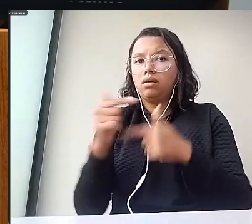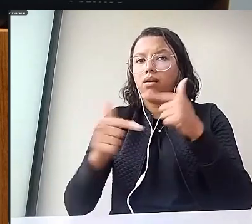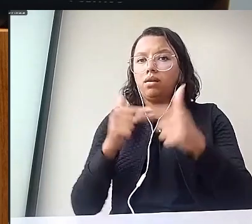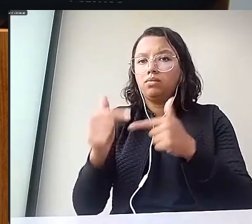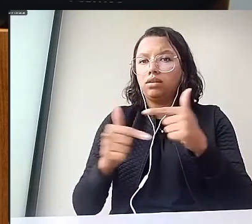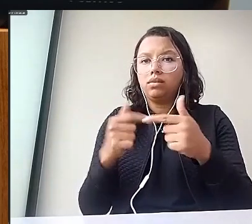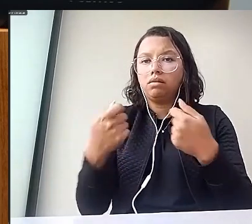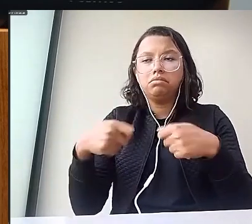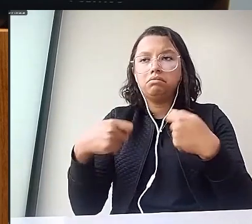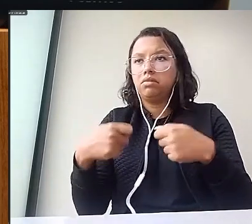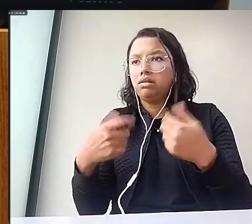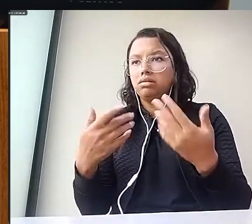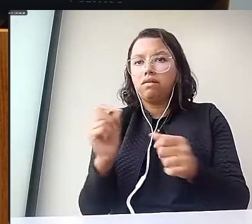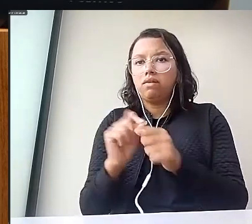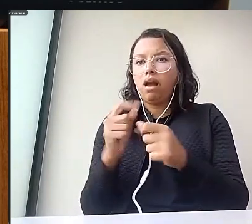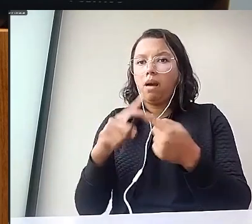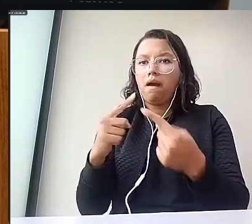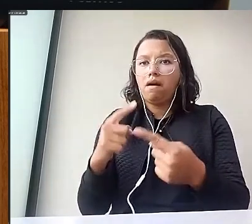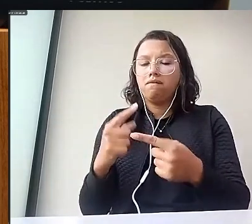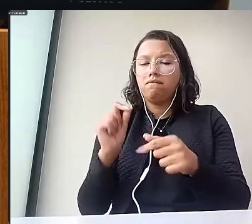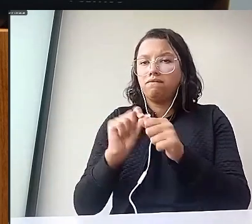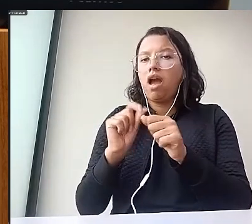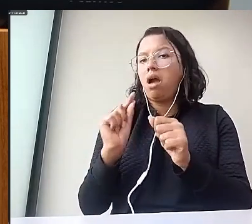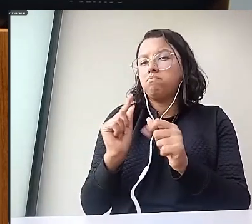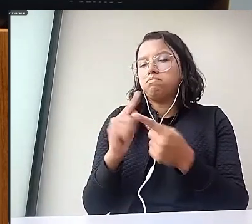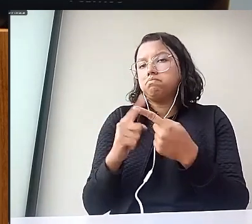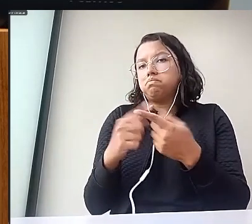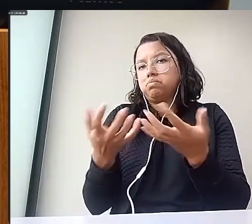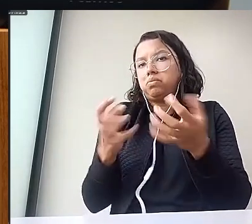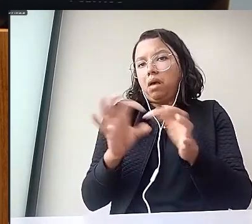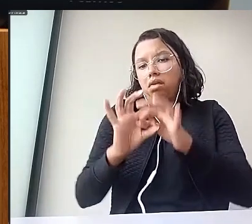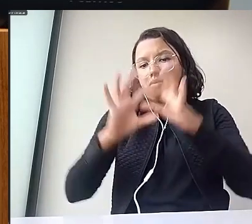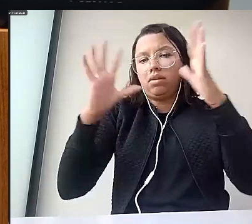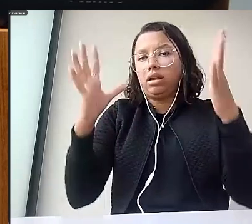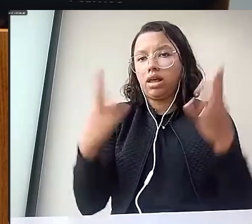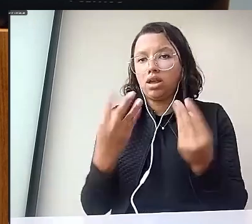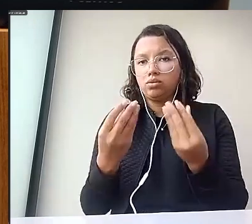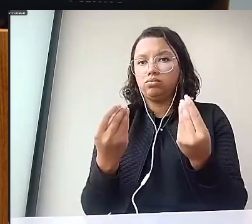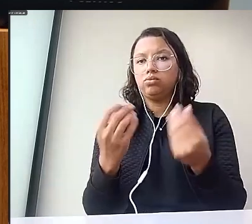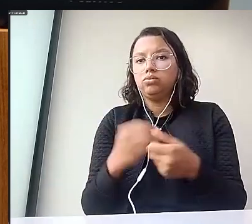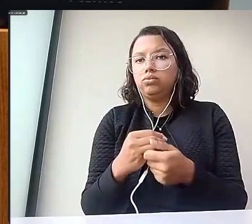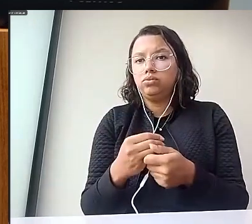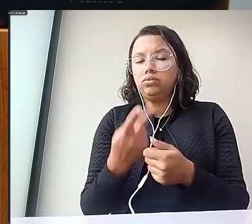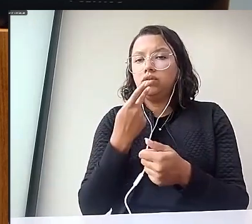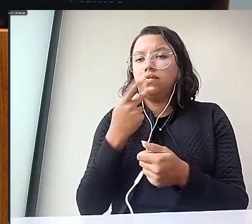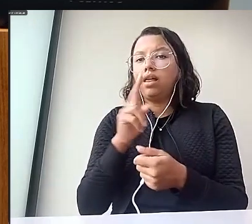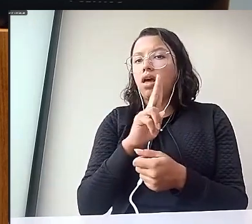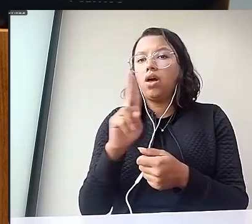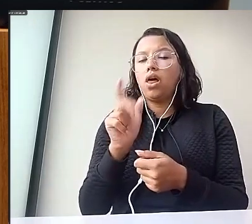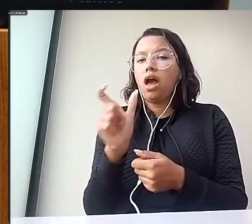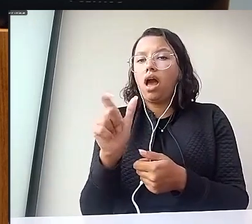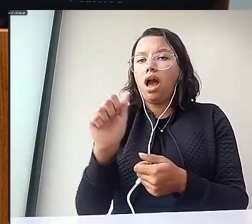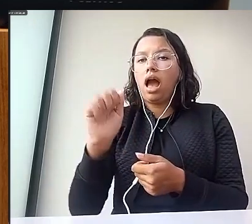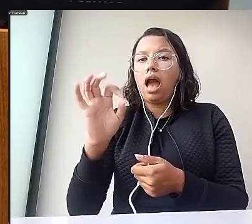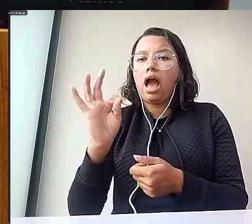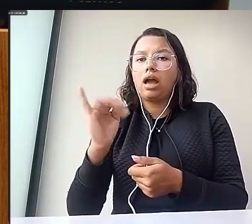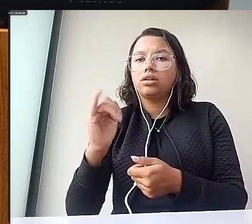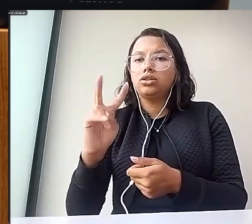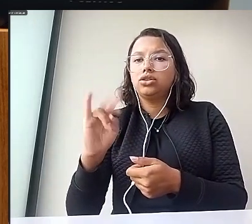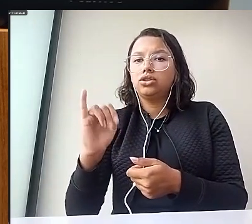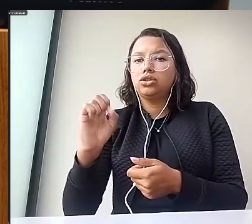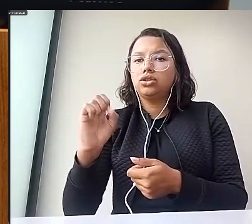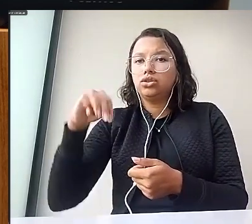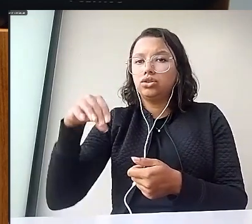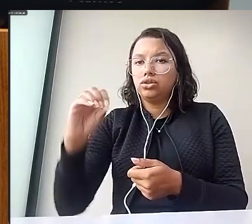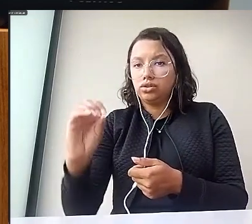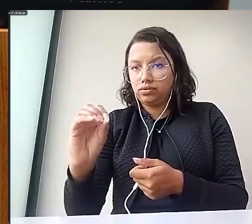norteamericana, ¿no? O sea, hay muchos términos para definir activismo, pero yo prefiero usar, como lo dicen